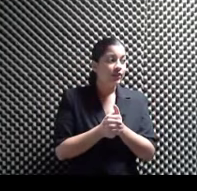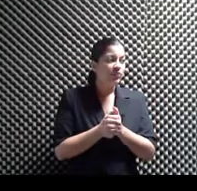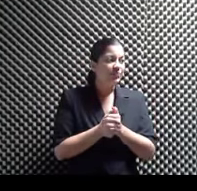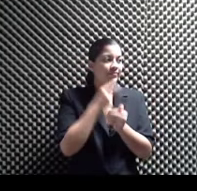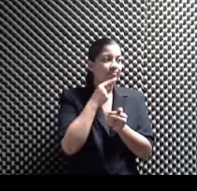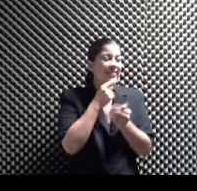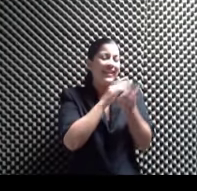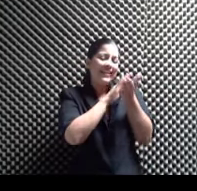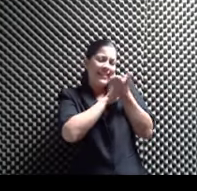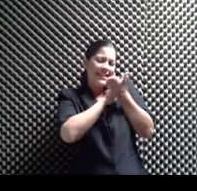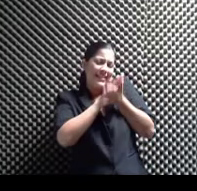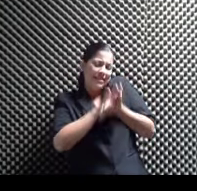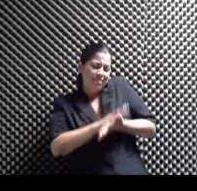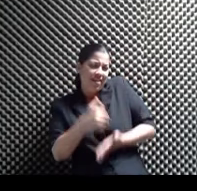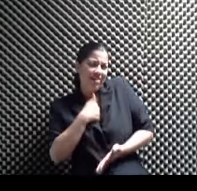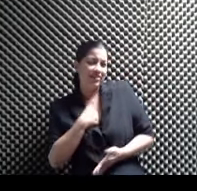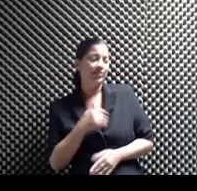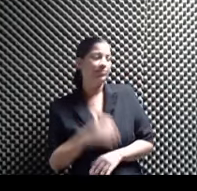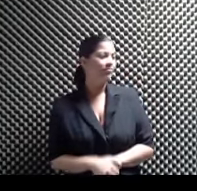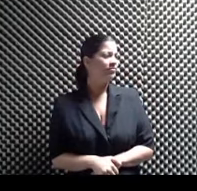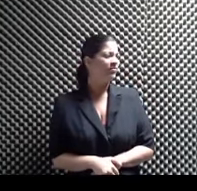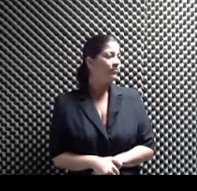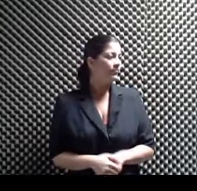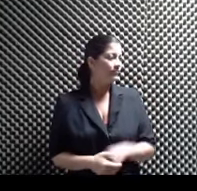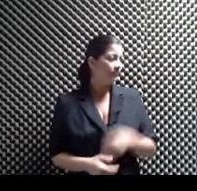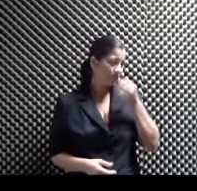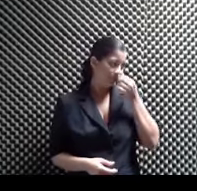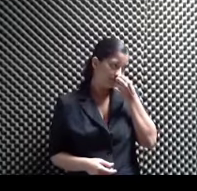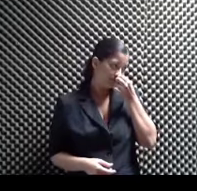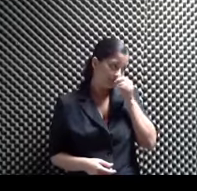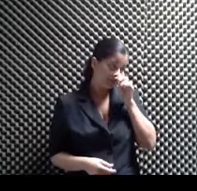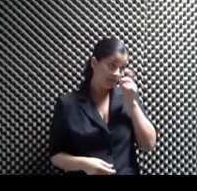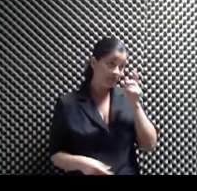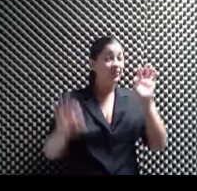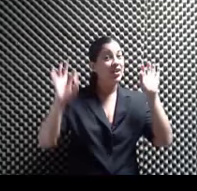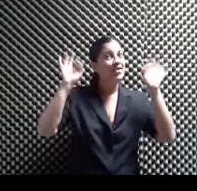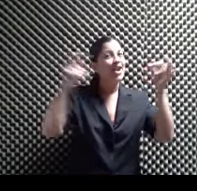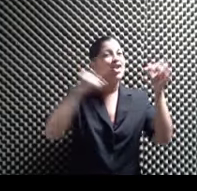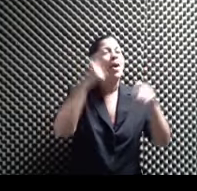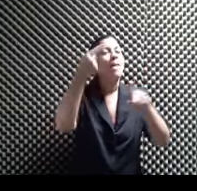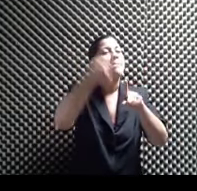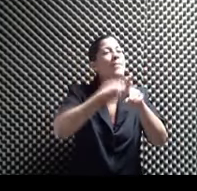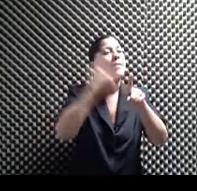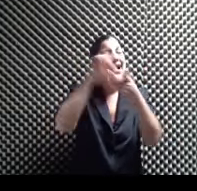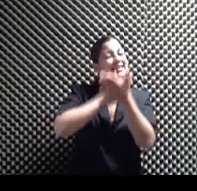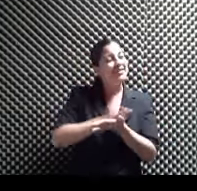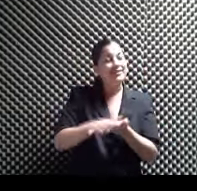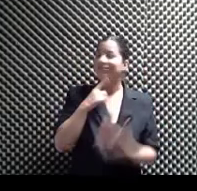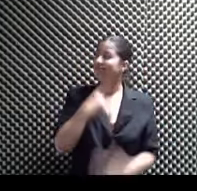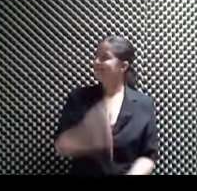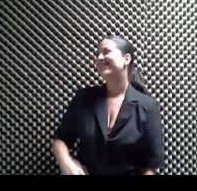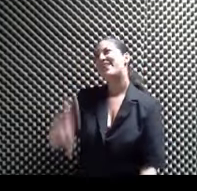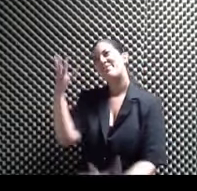Limpiarse Febrero es el mes El de limpiarse Sí Mira tú Qué bonito